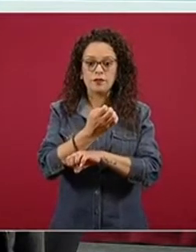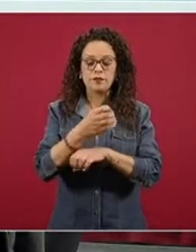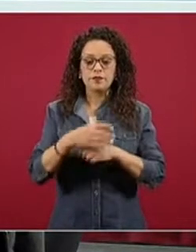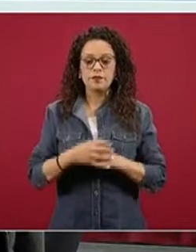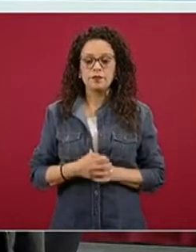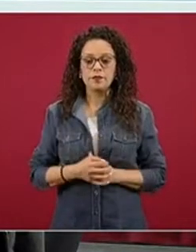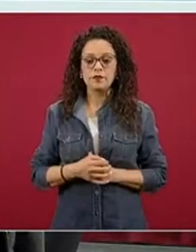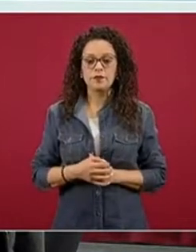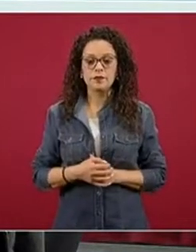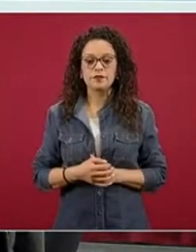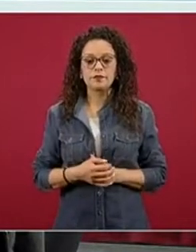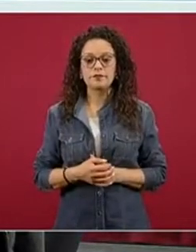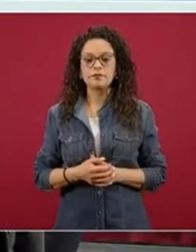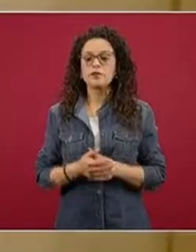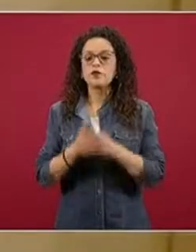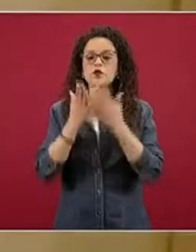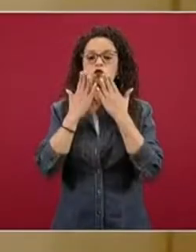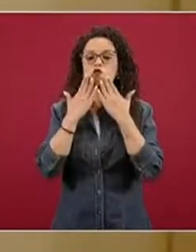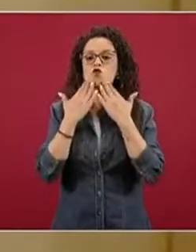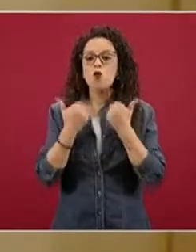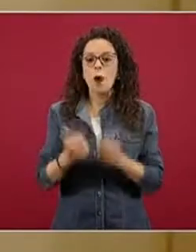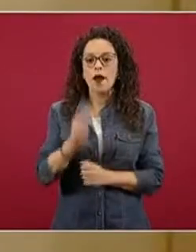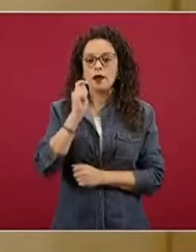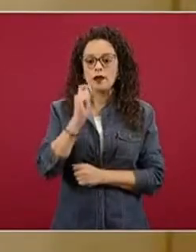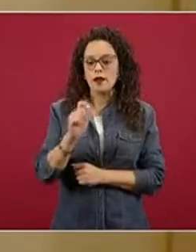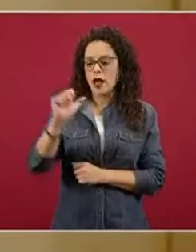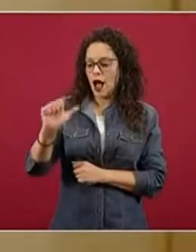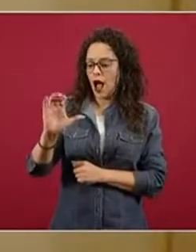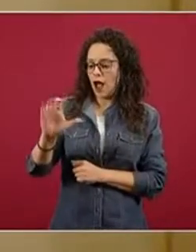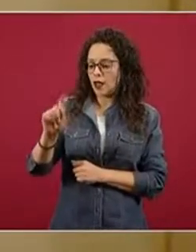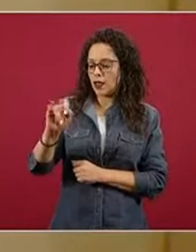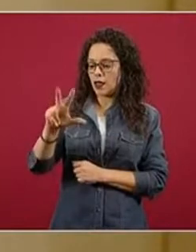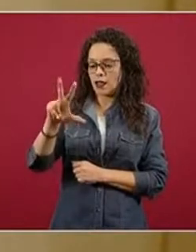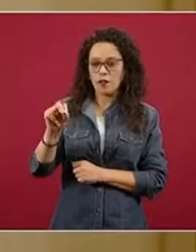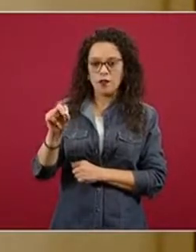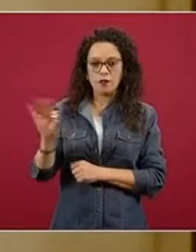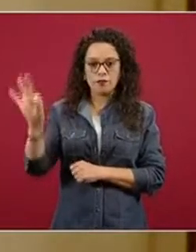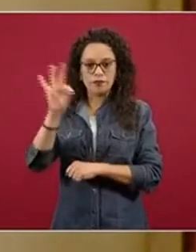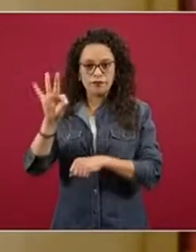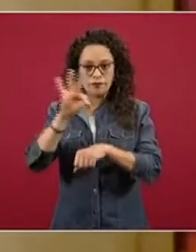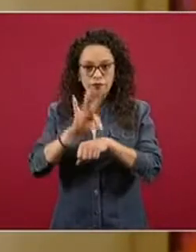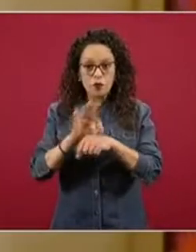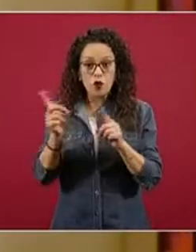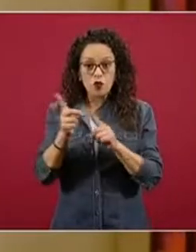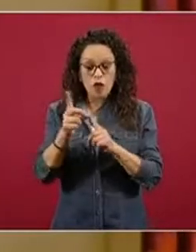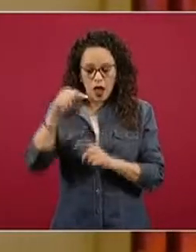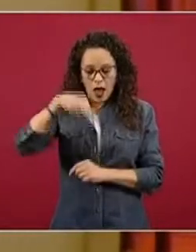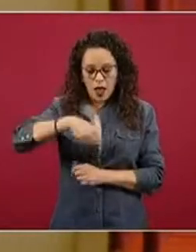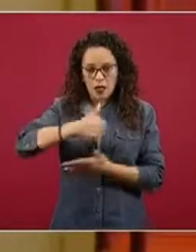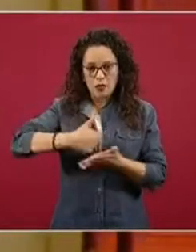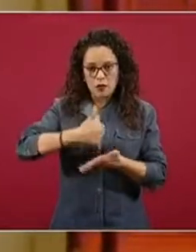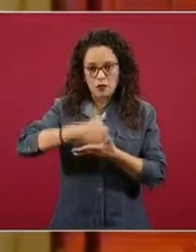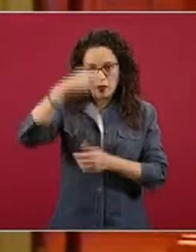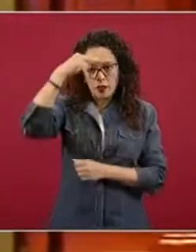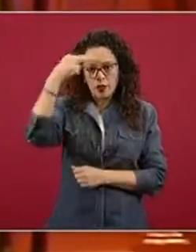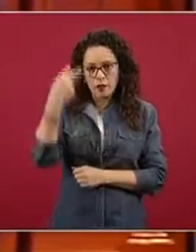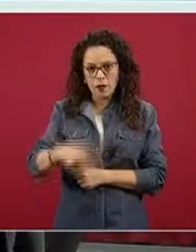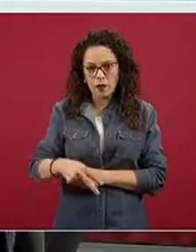esperamos o donde no hay transmisión activa de dengue, el único es la Ciudad de México. Y esto tiene que ver con las